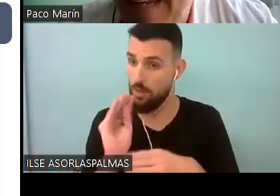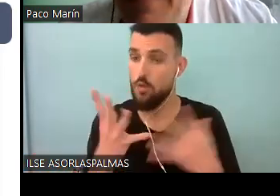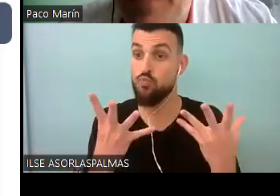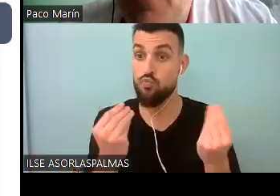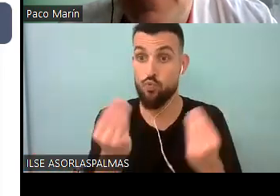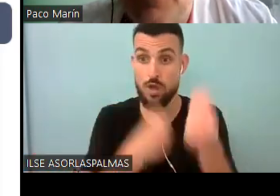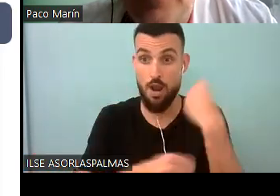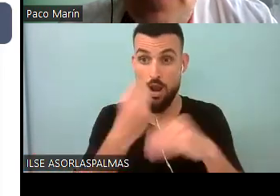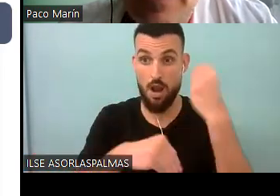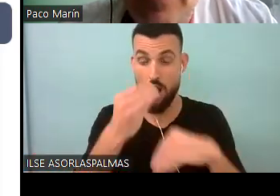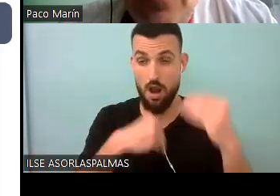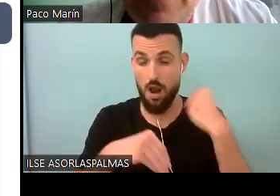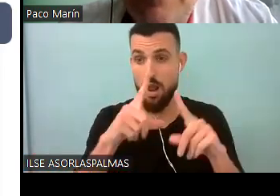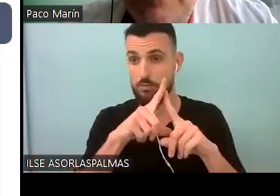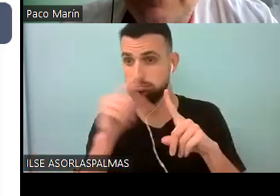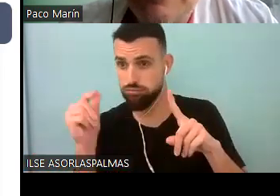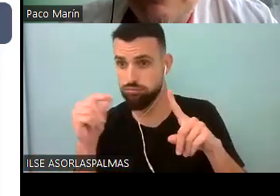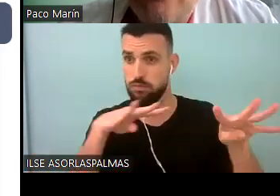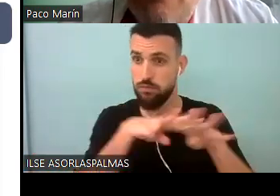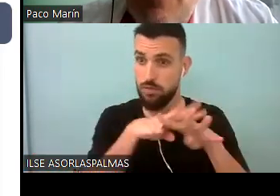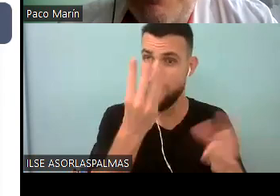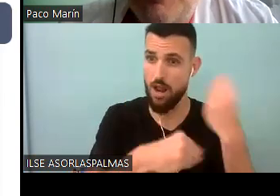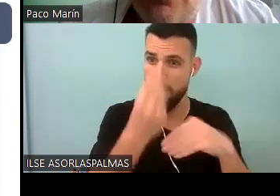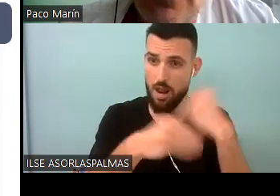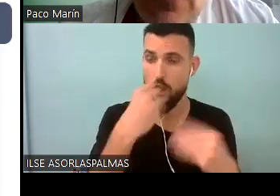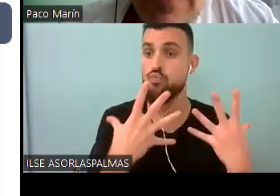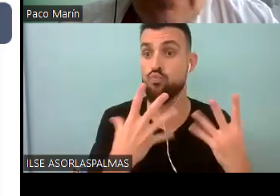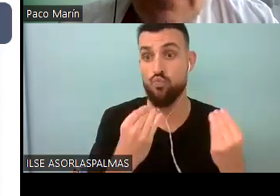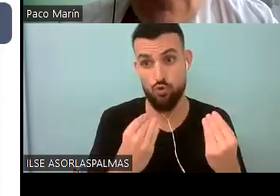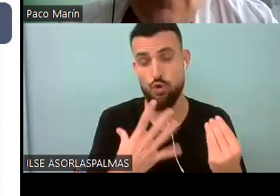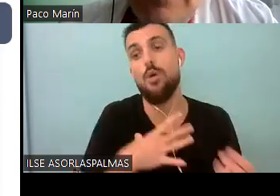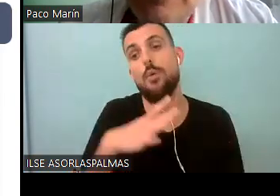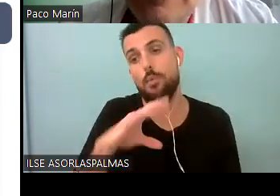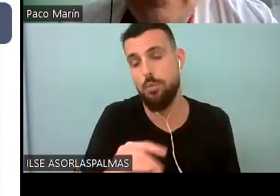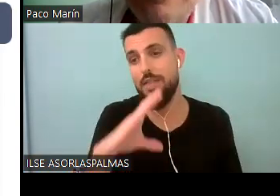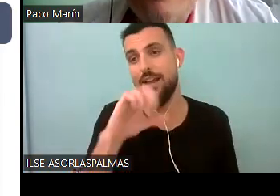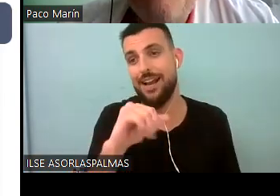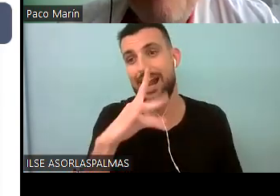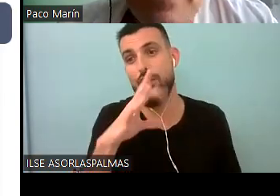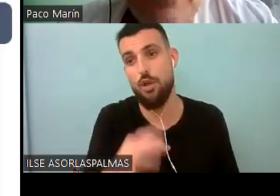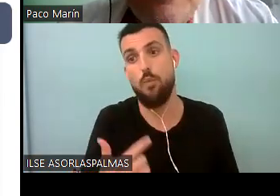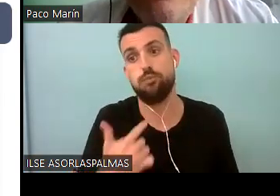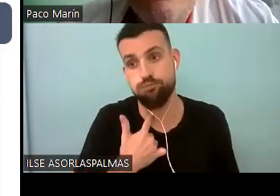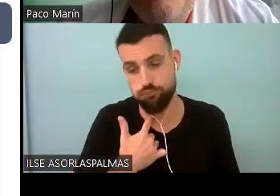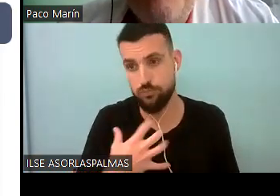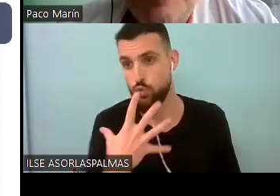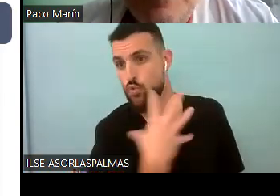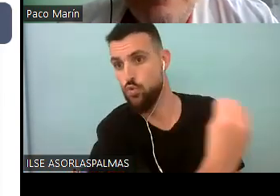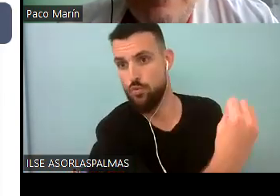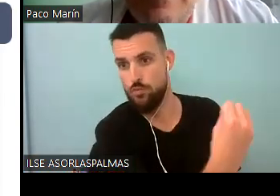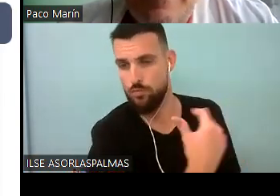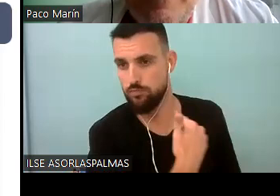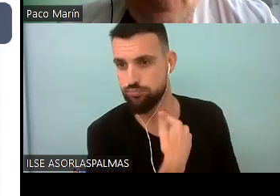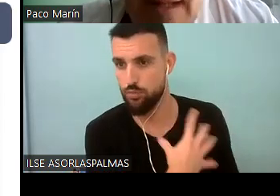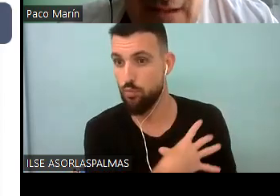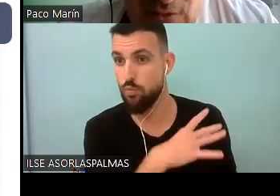de quelante, que comentábamos antes con la grasa saturada, es decir, puede llevarse consigo el calcio de la luz intestinal, pero pensad